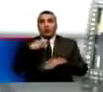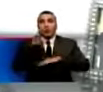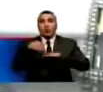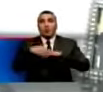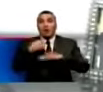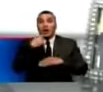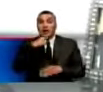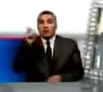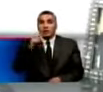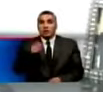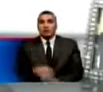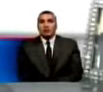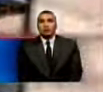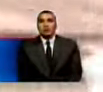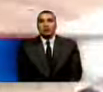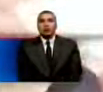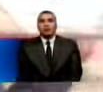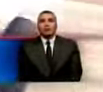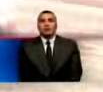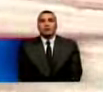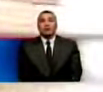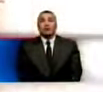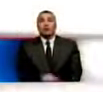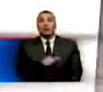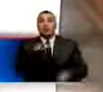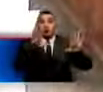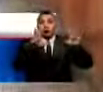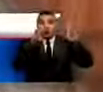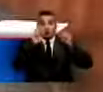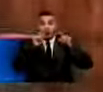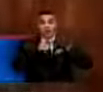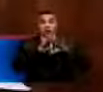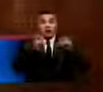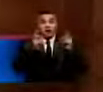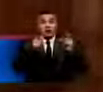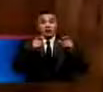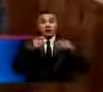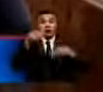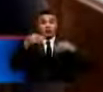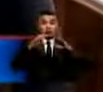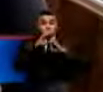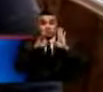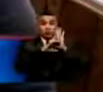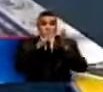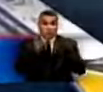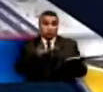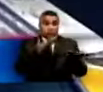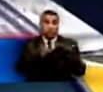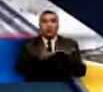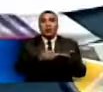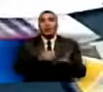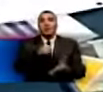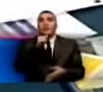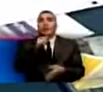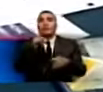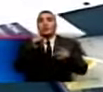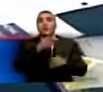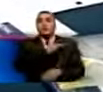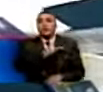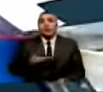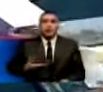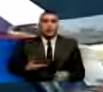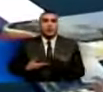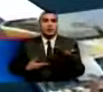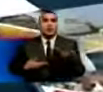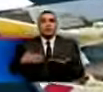que se añaden, ahí se abre el debate. A diferencia de las 8 preguntas ya enviadas a la Corte Constitucional, las interrogantes que presentaría el presidente de la